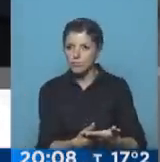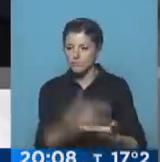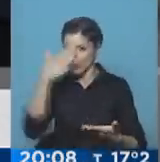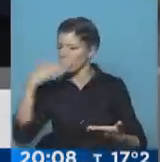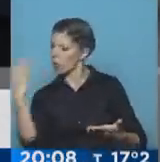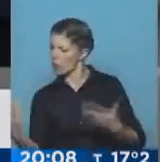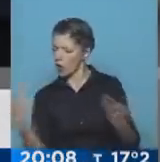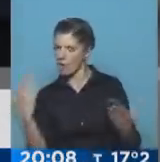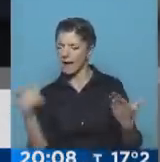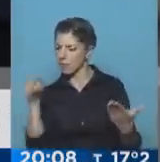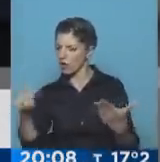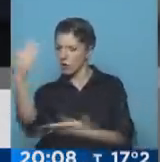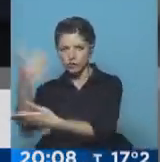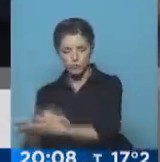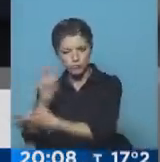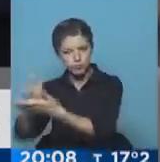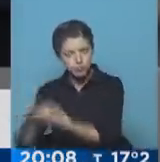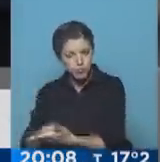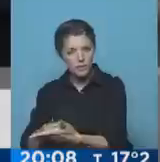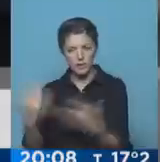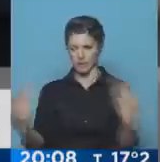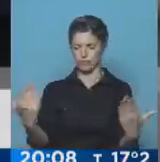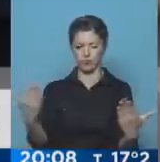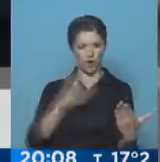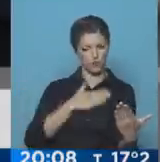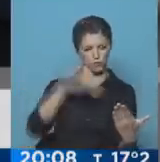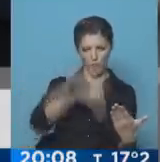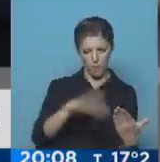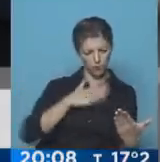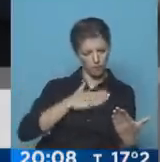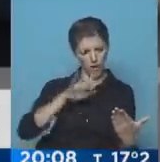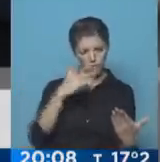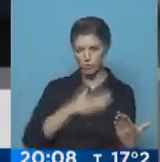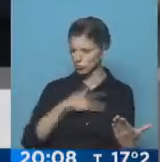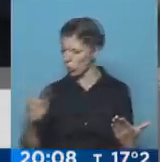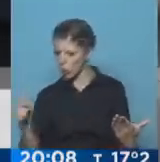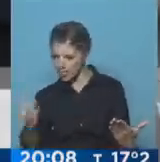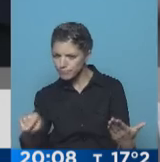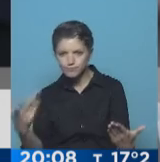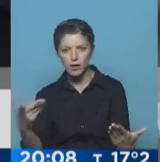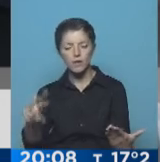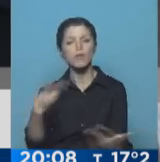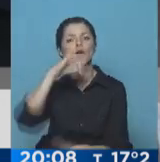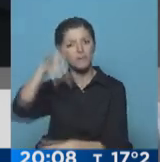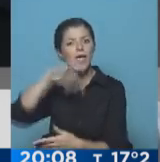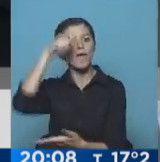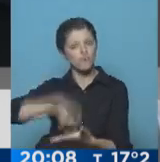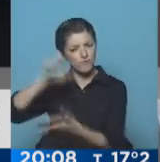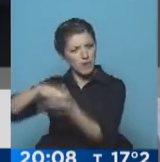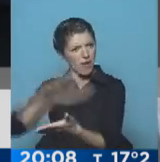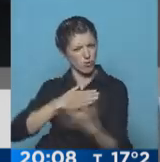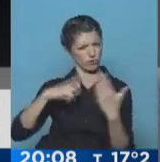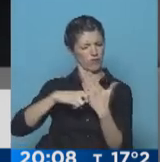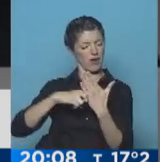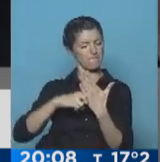coteja el certificado del escrutinio de esa misma mesa, nuestros votos no aparecen y aparecen adulteradas las firmas de nuestros fiscales. De eso se trata, una